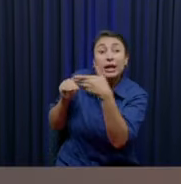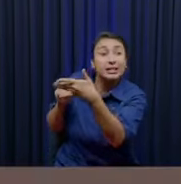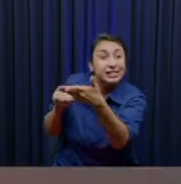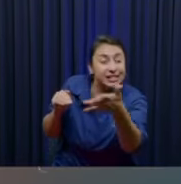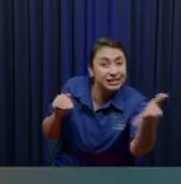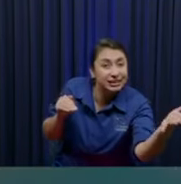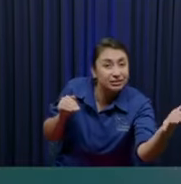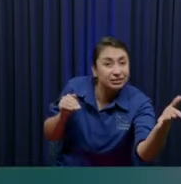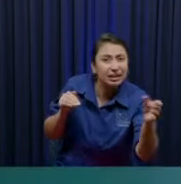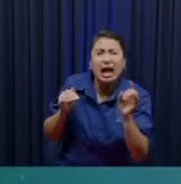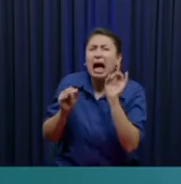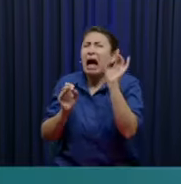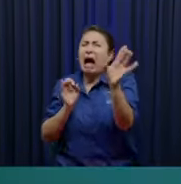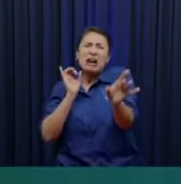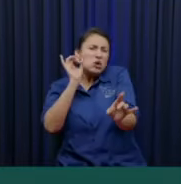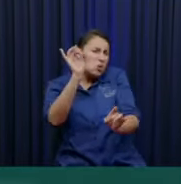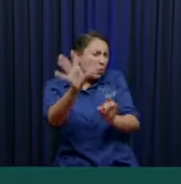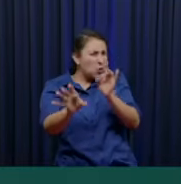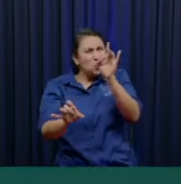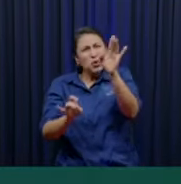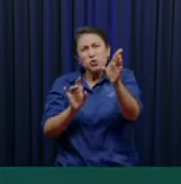no muramos, puede ser que otros sí.